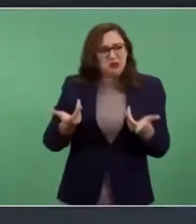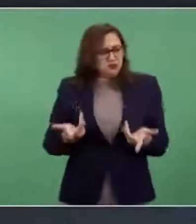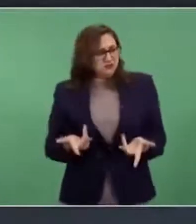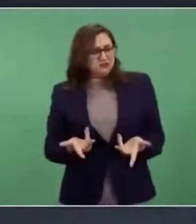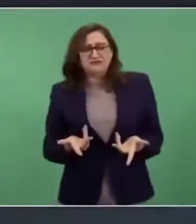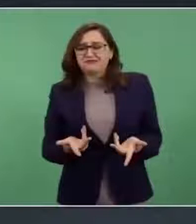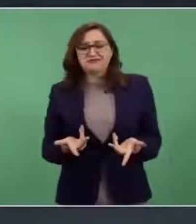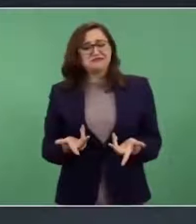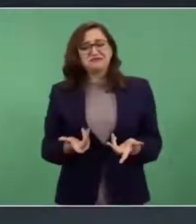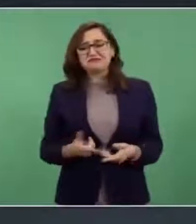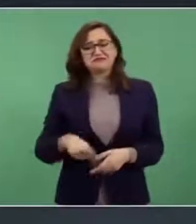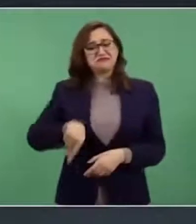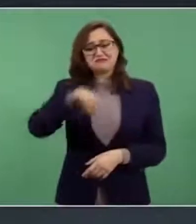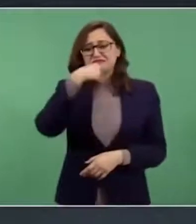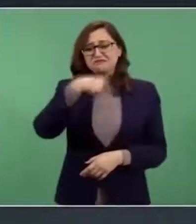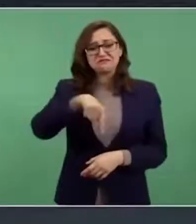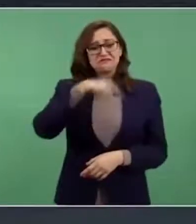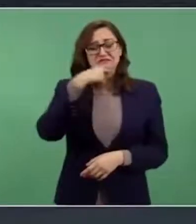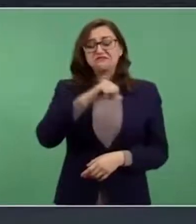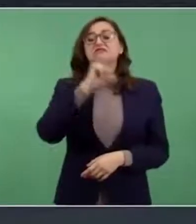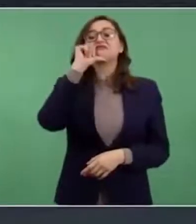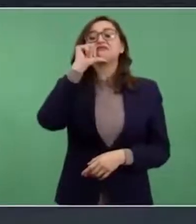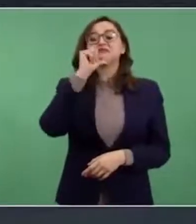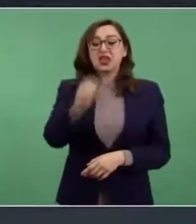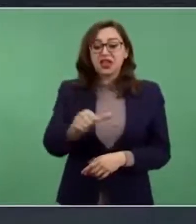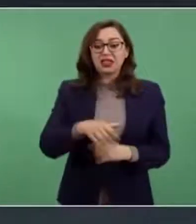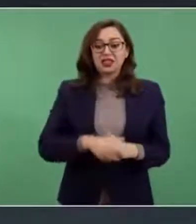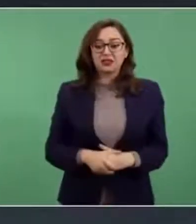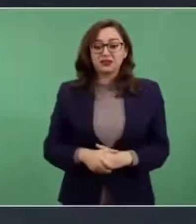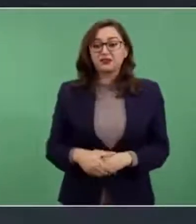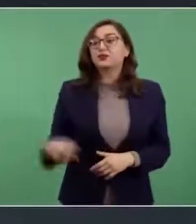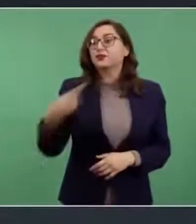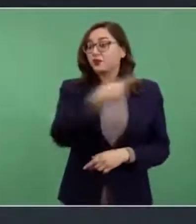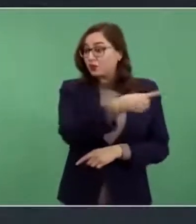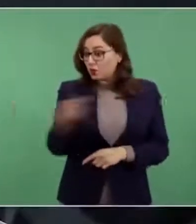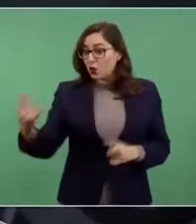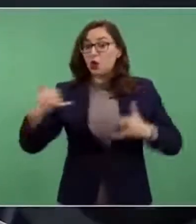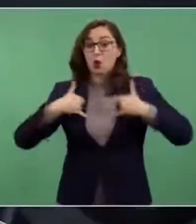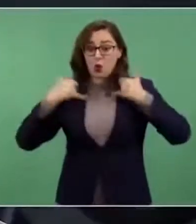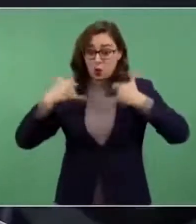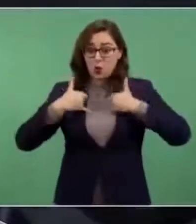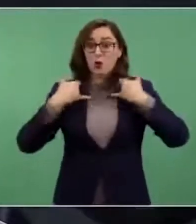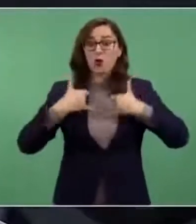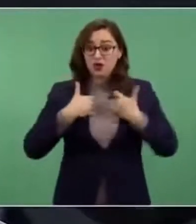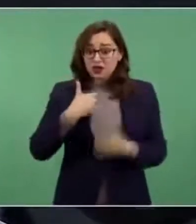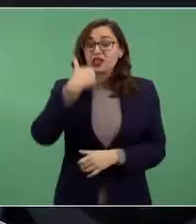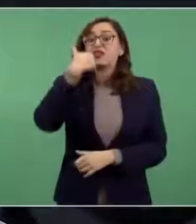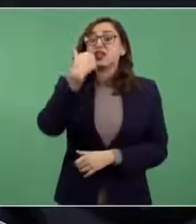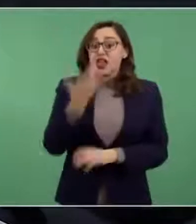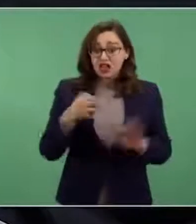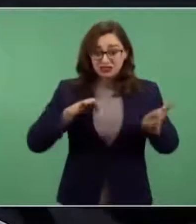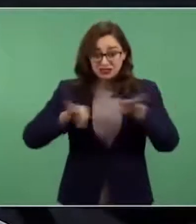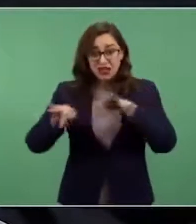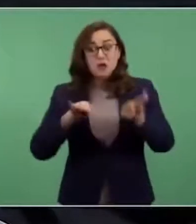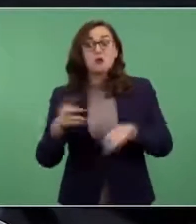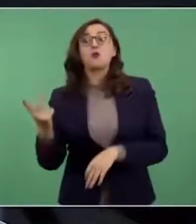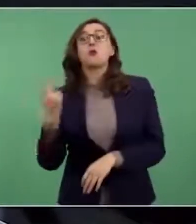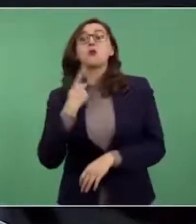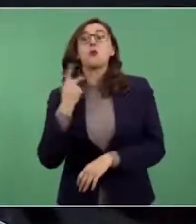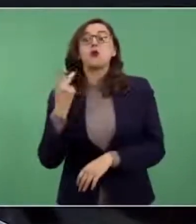está, esto para los jóvenes que quieran formarse y dedicarse al noble oficio de